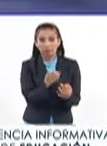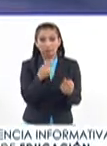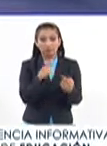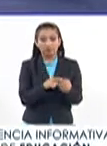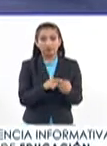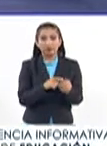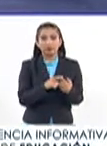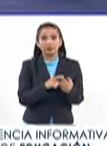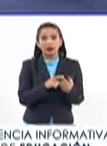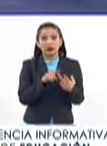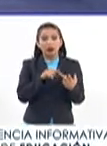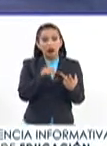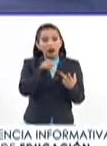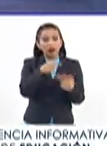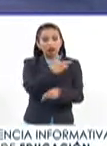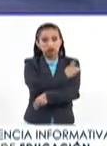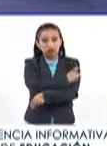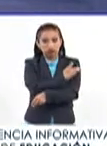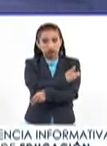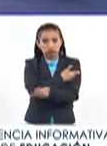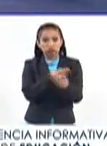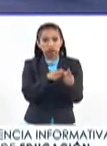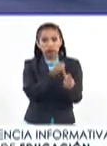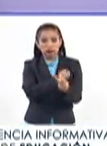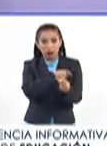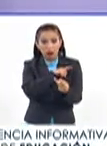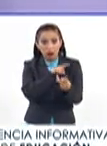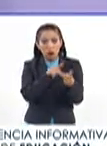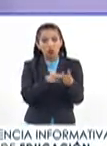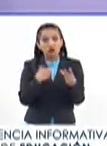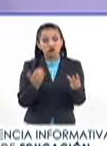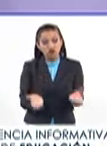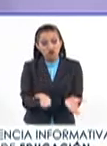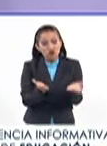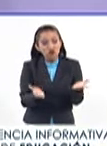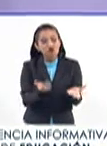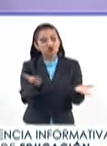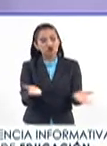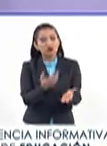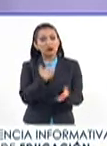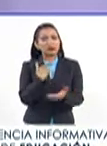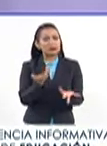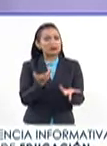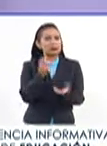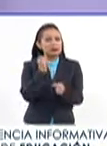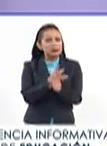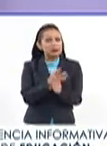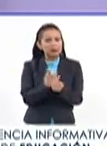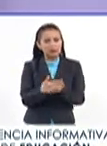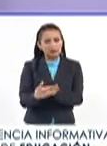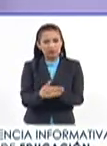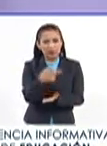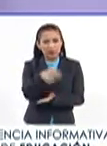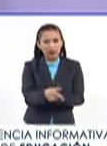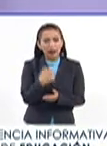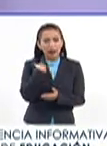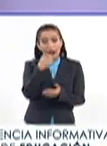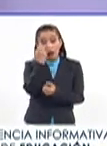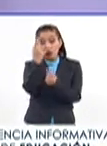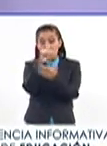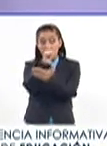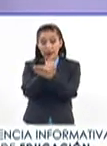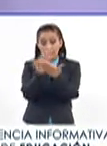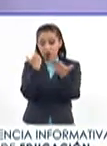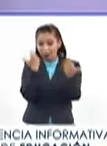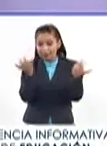mejores? La vacunación, la salud, la estimulación temprana y todas estas acciones que en algunas leyes